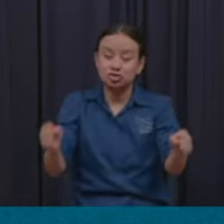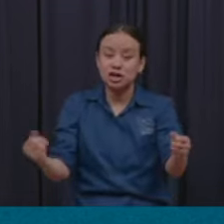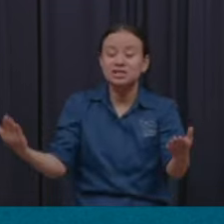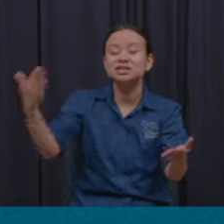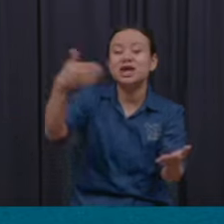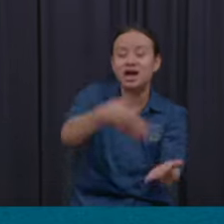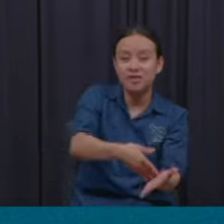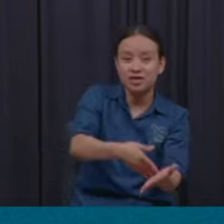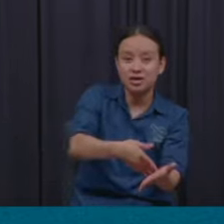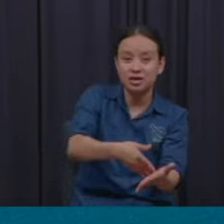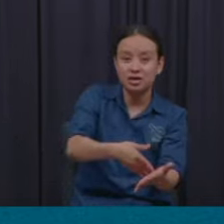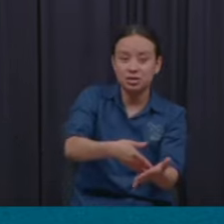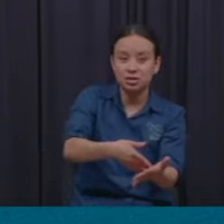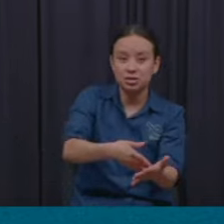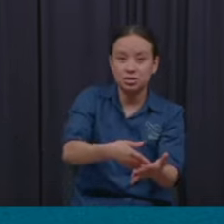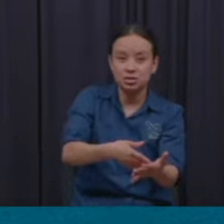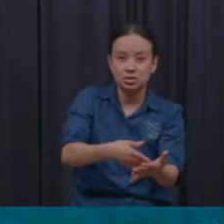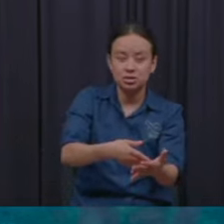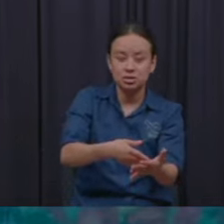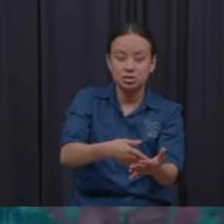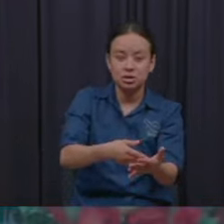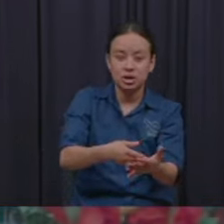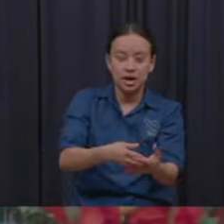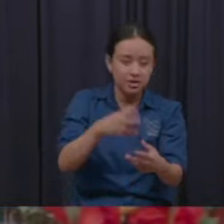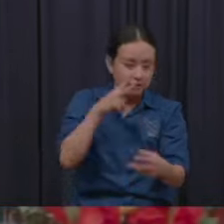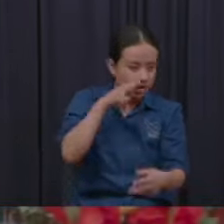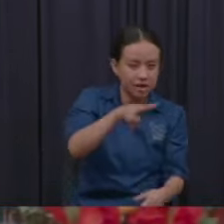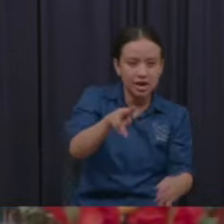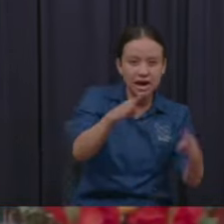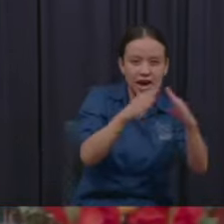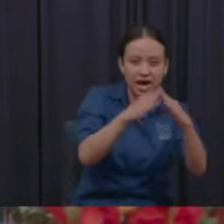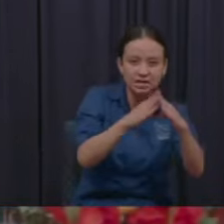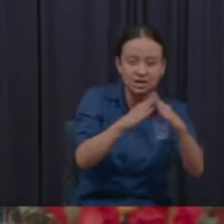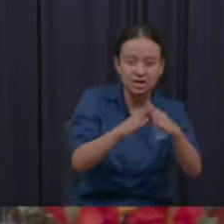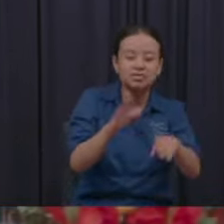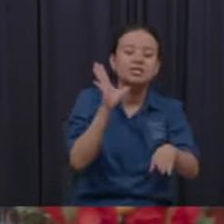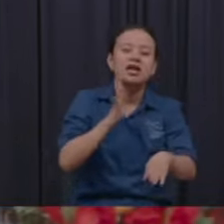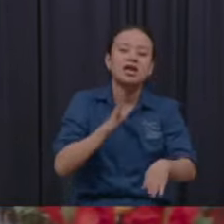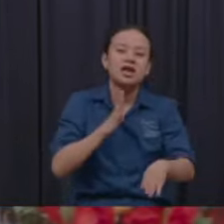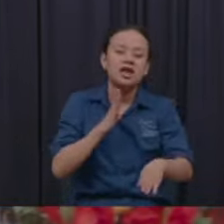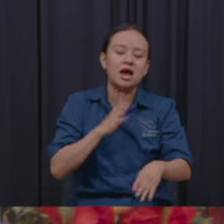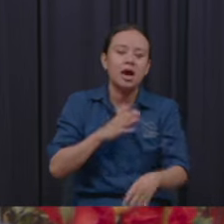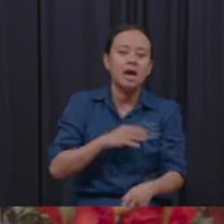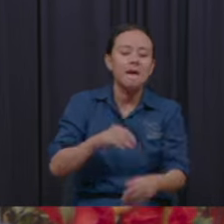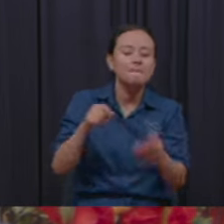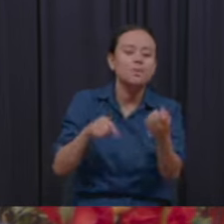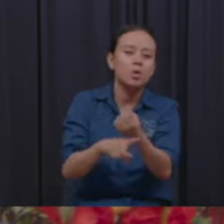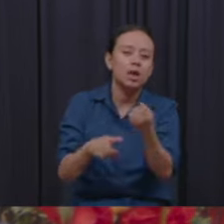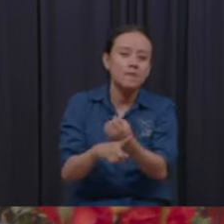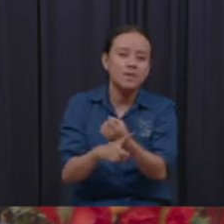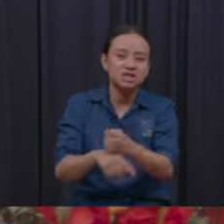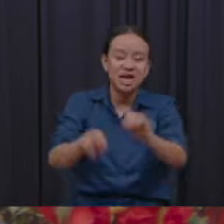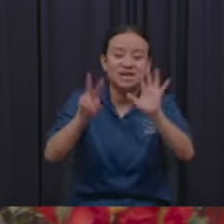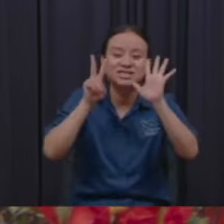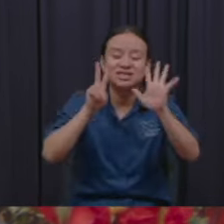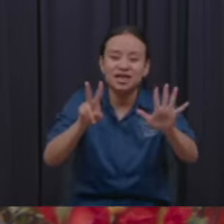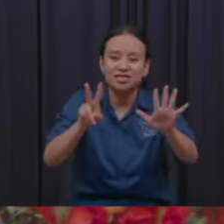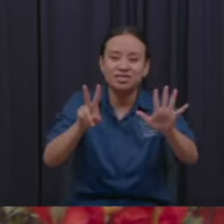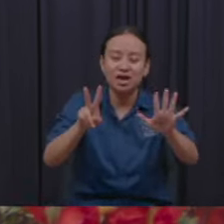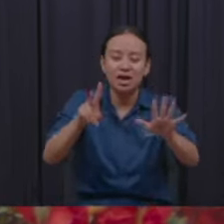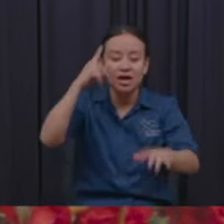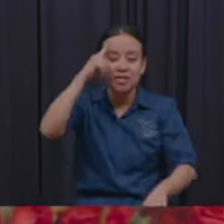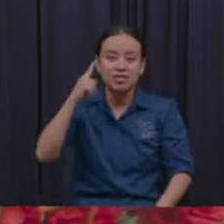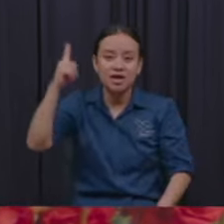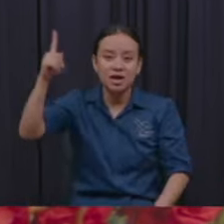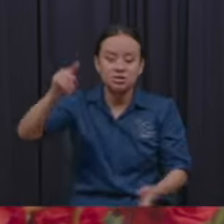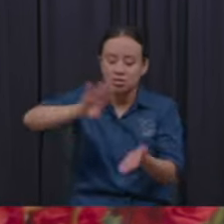él decía, 7 días se quedan fuera y yo en 7 días vengo a revisar otra vez. O sea que hay